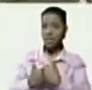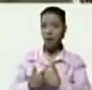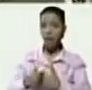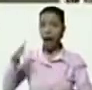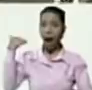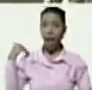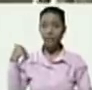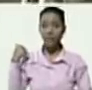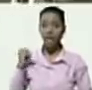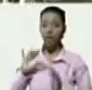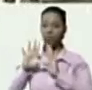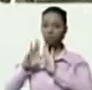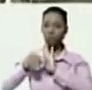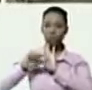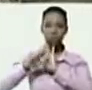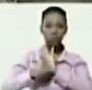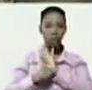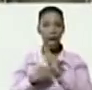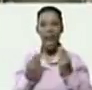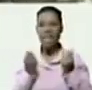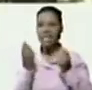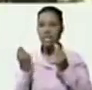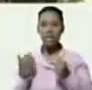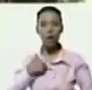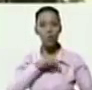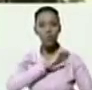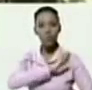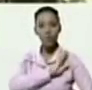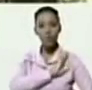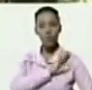se robaba las riquezas de nuestro país.